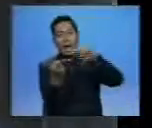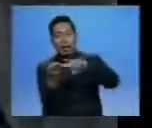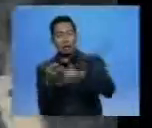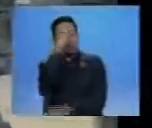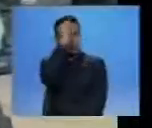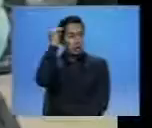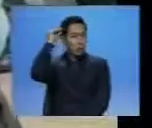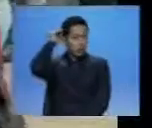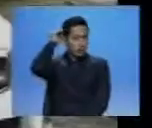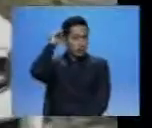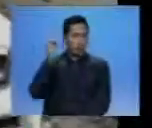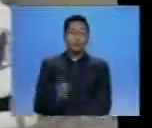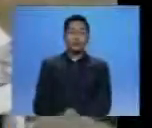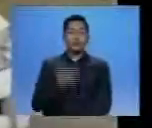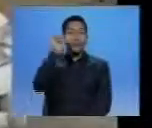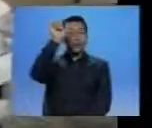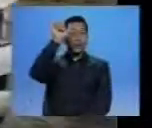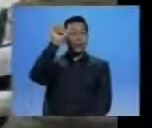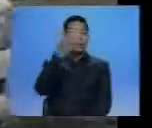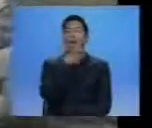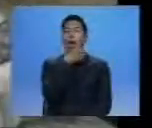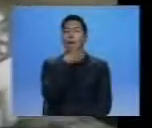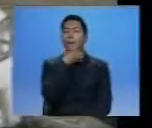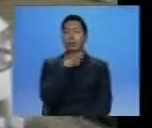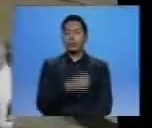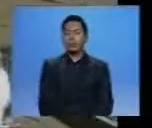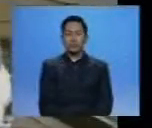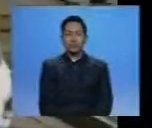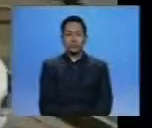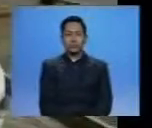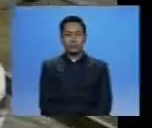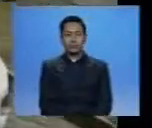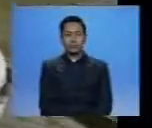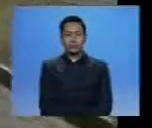sábado estarán en Salasaca y Ambato. Alfonso Reyes Cruzati, Gama Noticias.